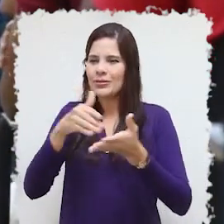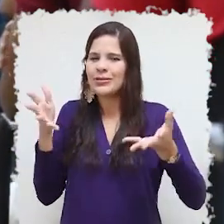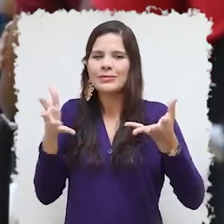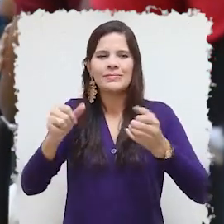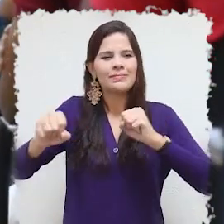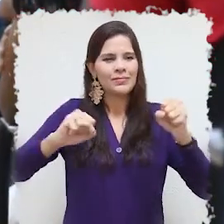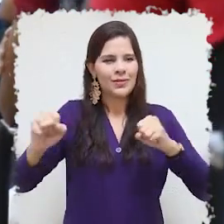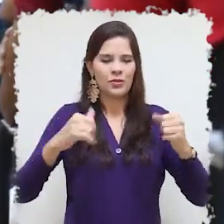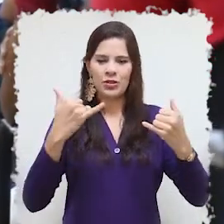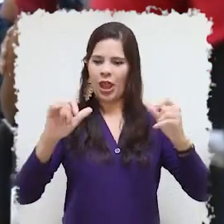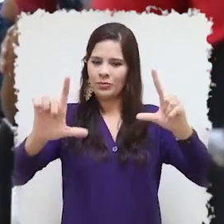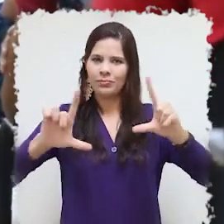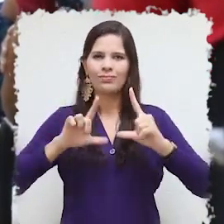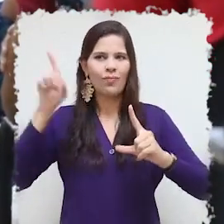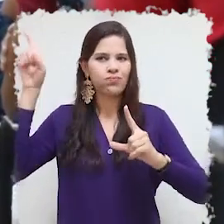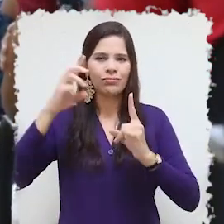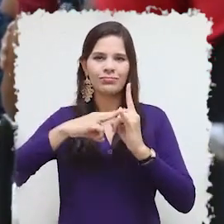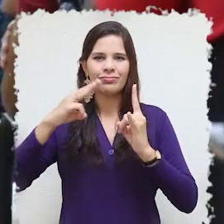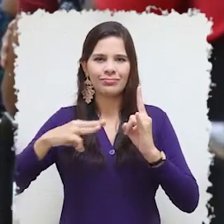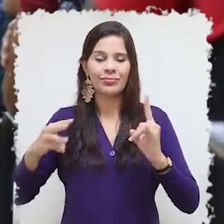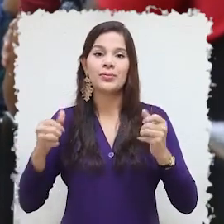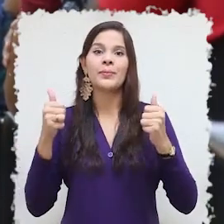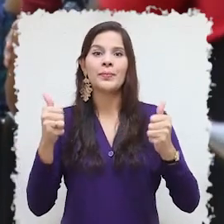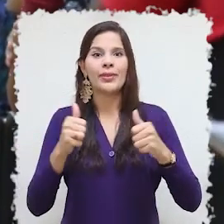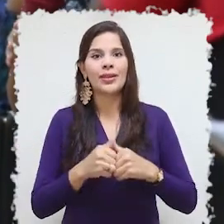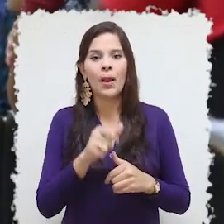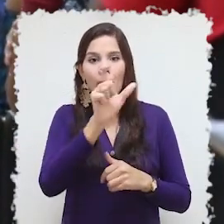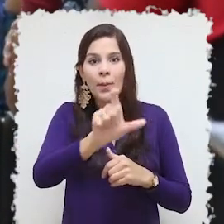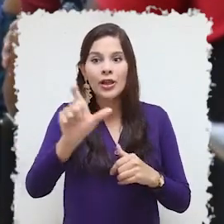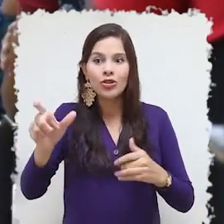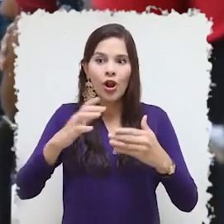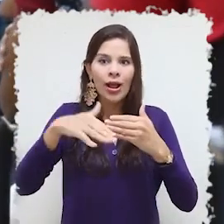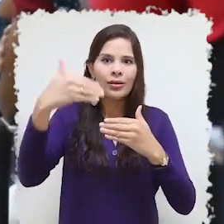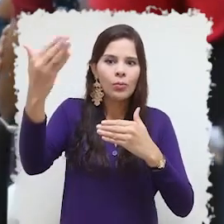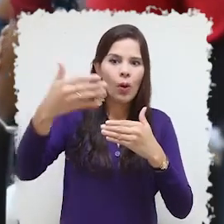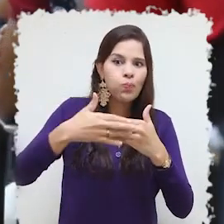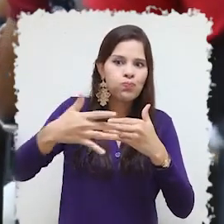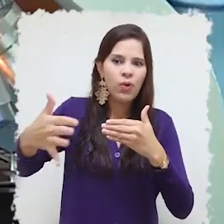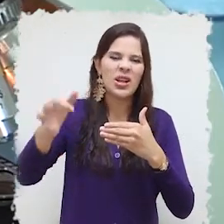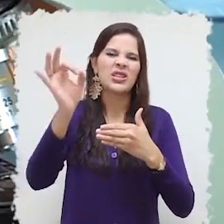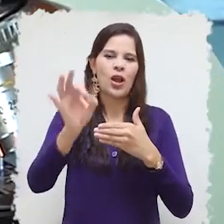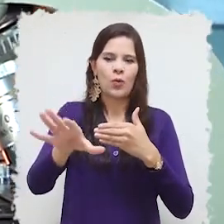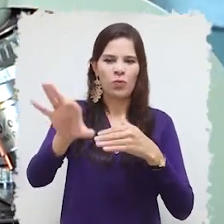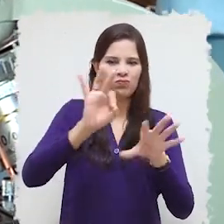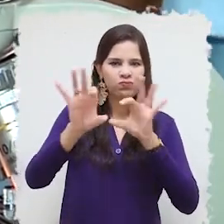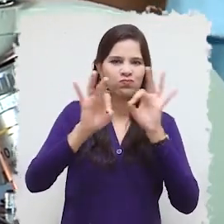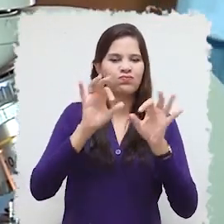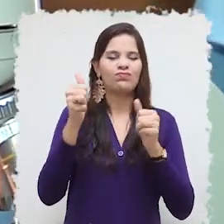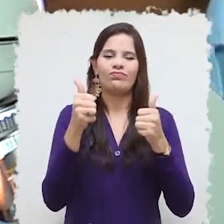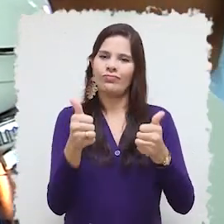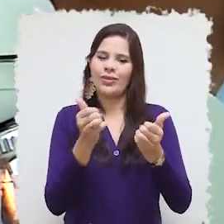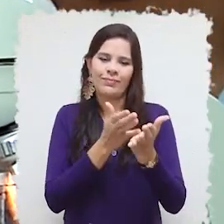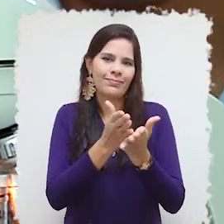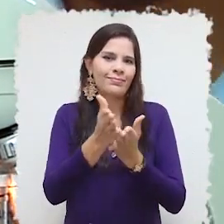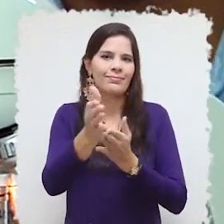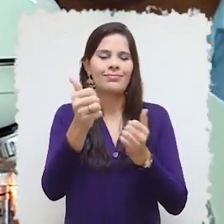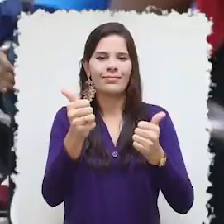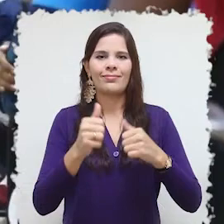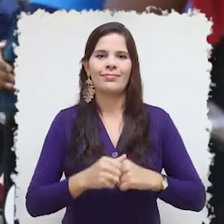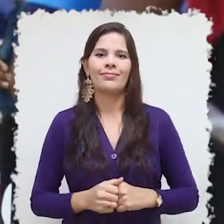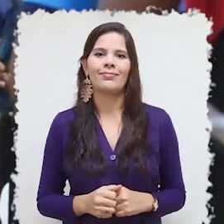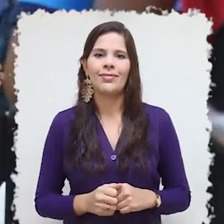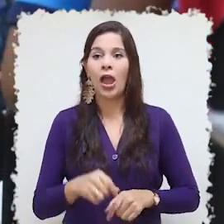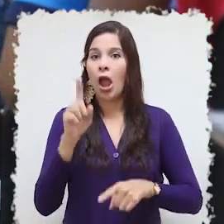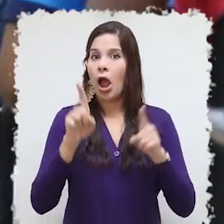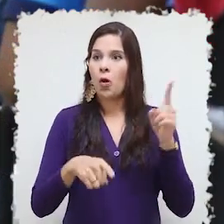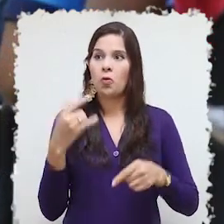estos municipios adelante, pues los que vengan después de ustedes no van a necesitar que le demos esto porque se lo van a ganar sobradamente. Algunos se ganaron su